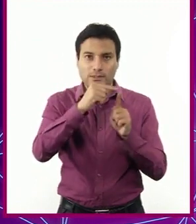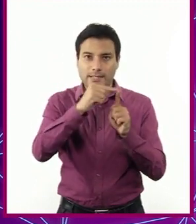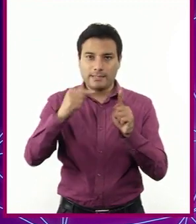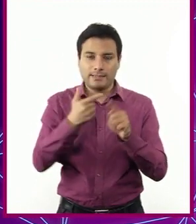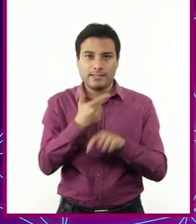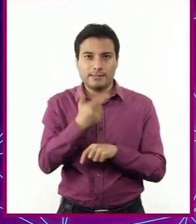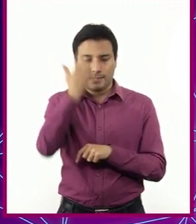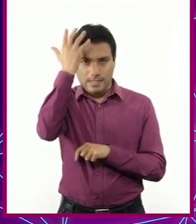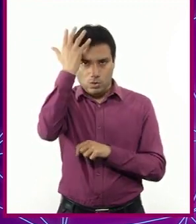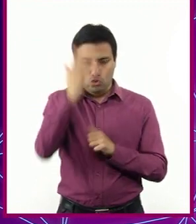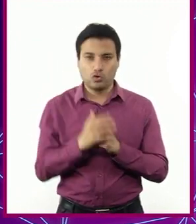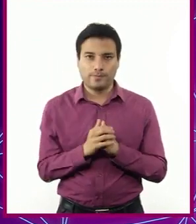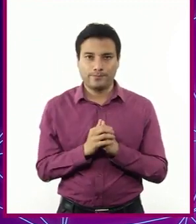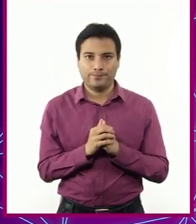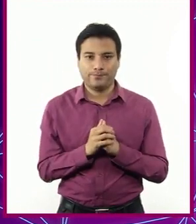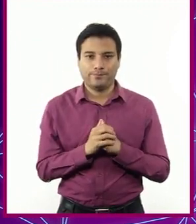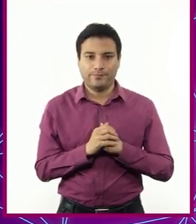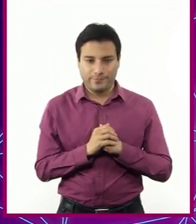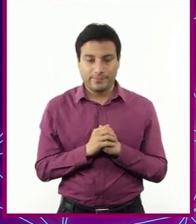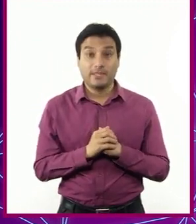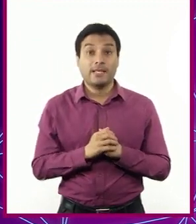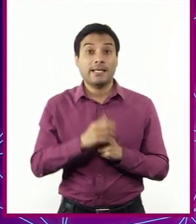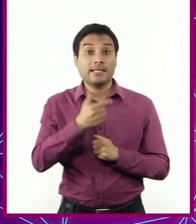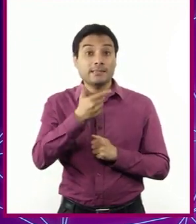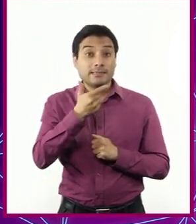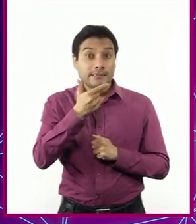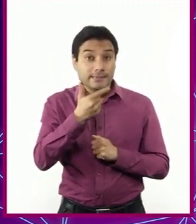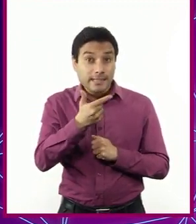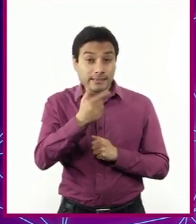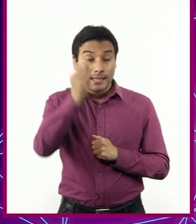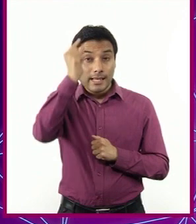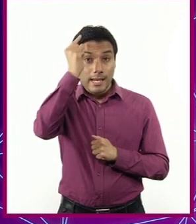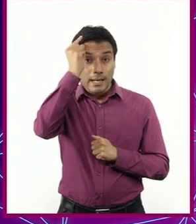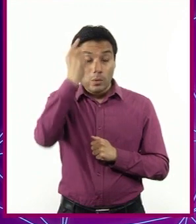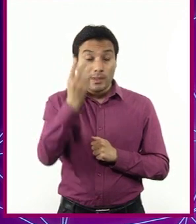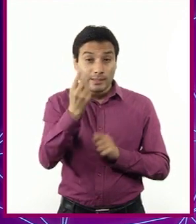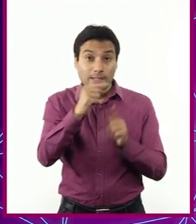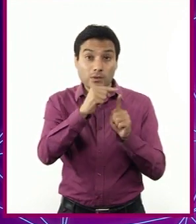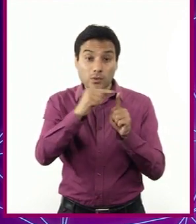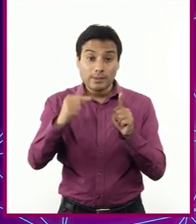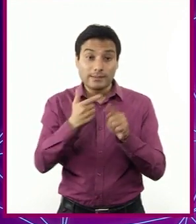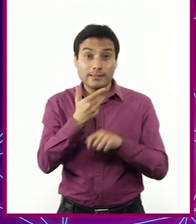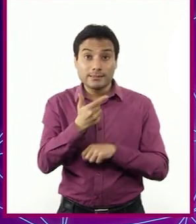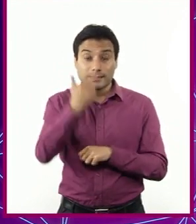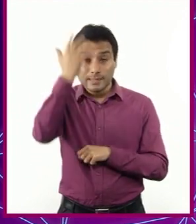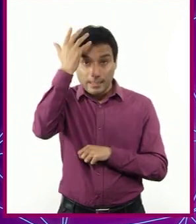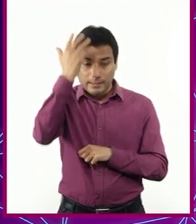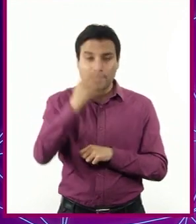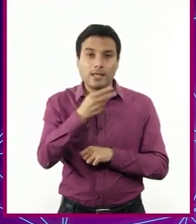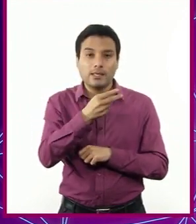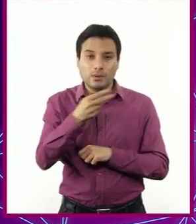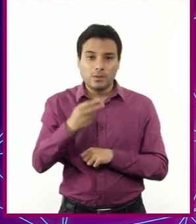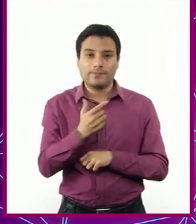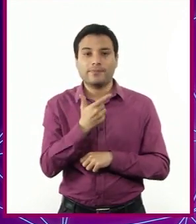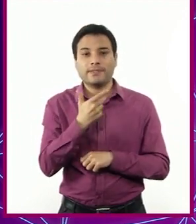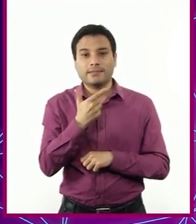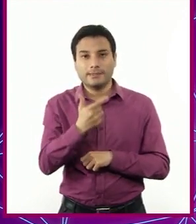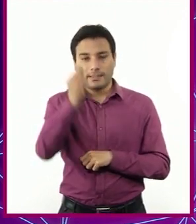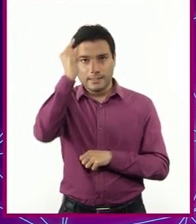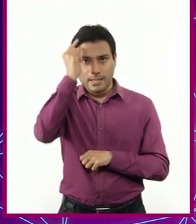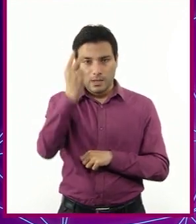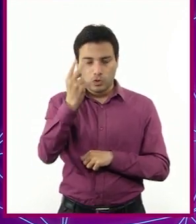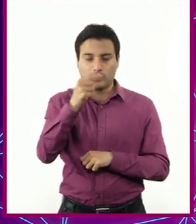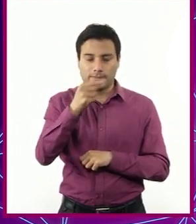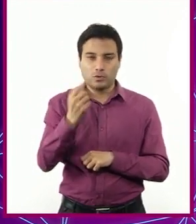Tenemos entonces que 7 al cuadrado entre 7 a la quinta es igual a 7 a la 2